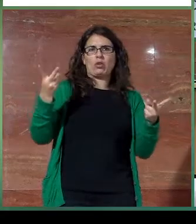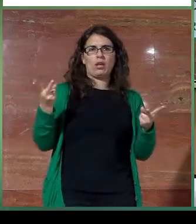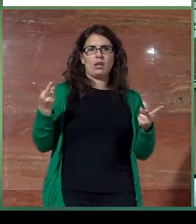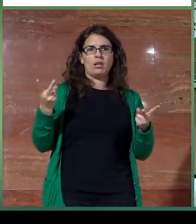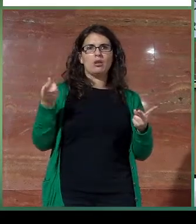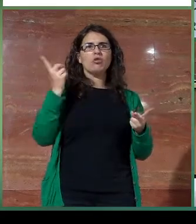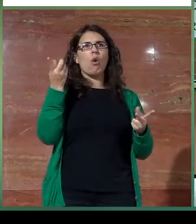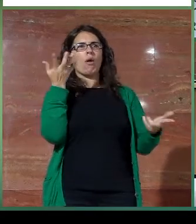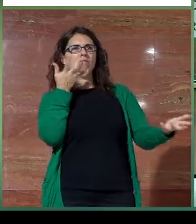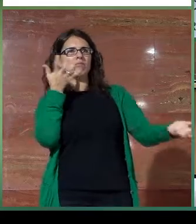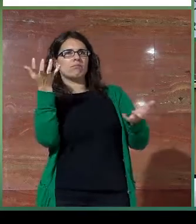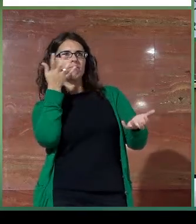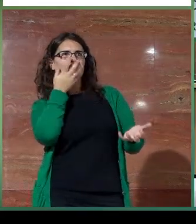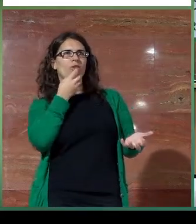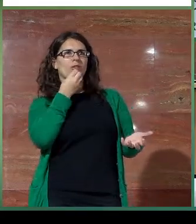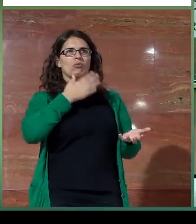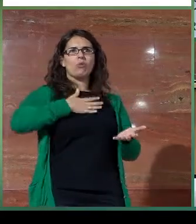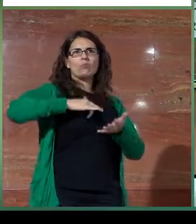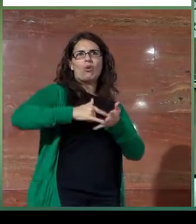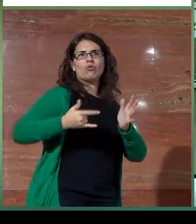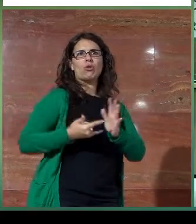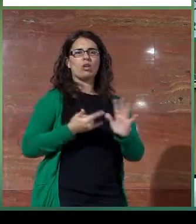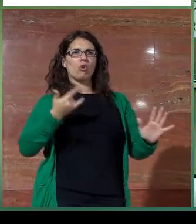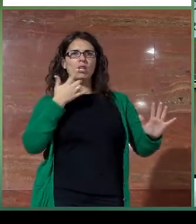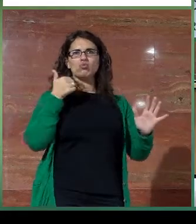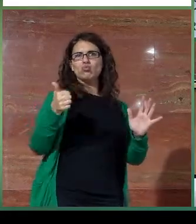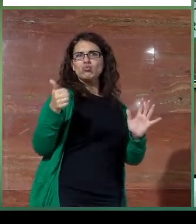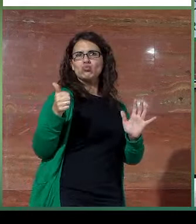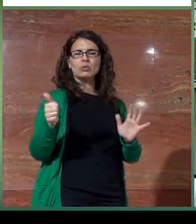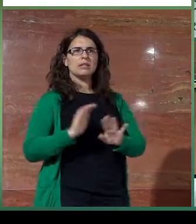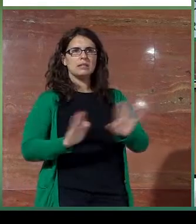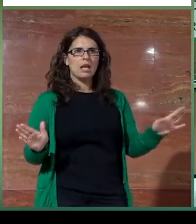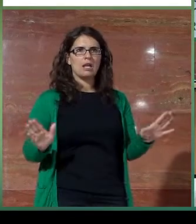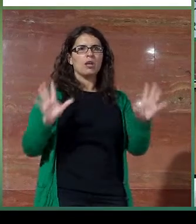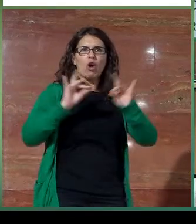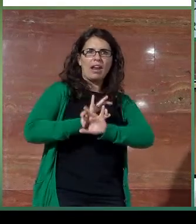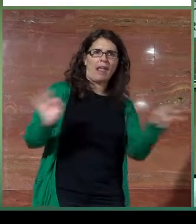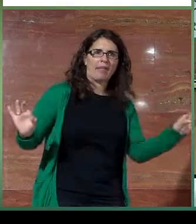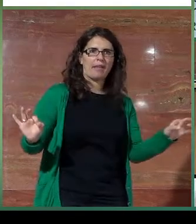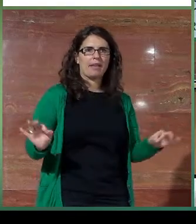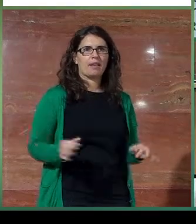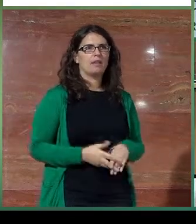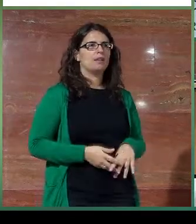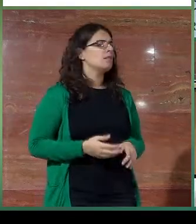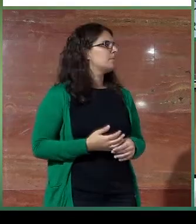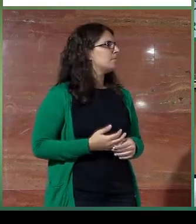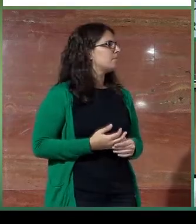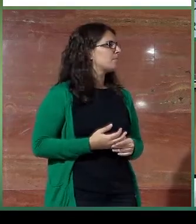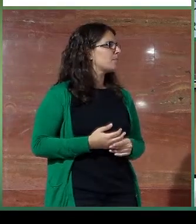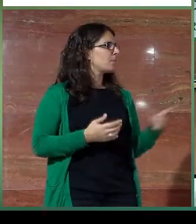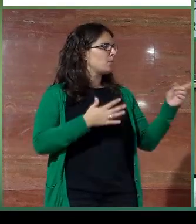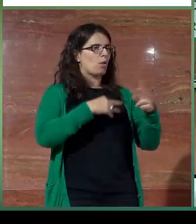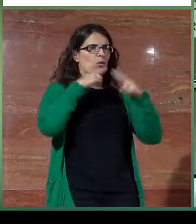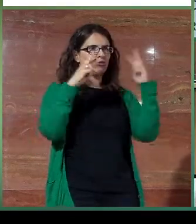que queda de esta manera, mi proyecto que es chuli chuli y que nadie me lo toque. Sí, puedes contestar,